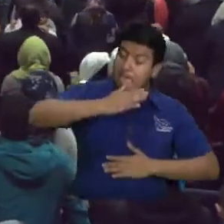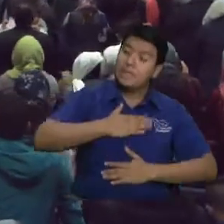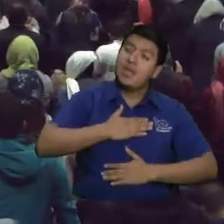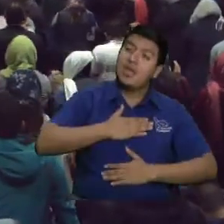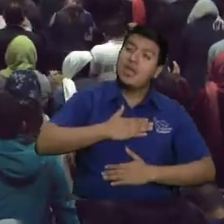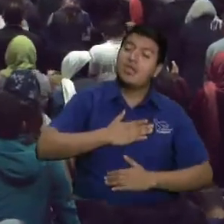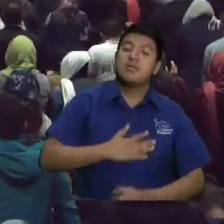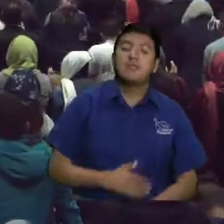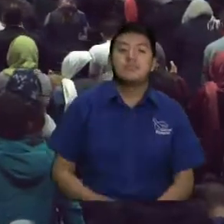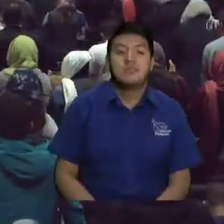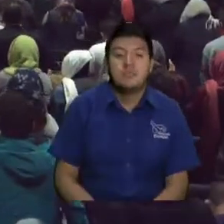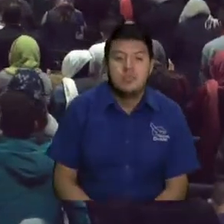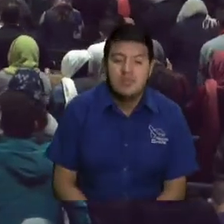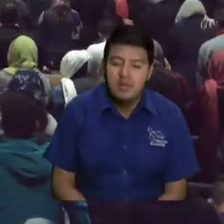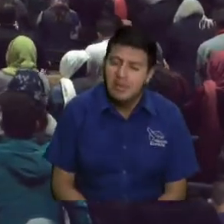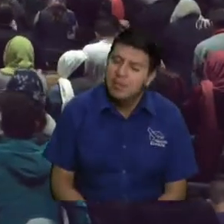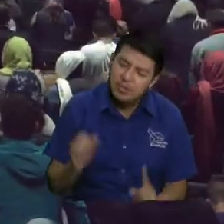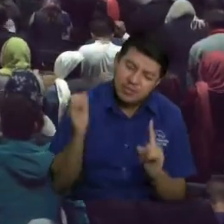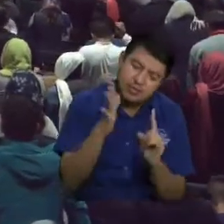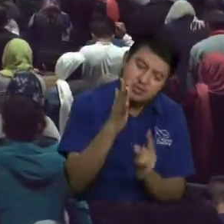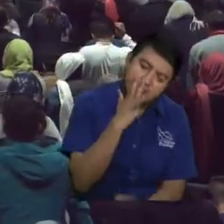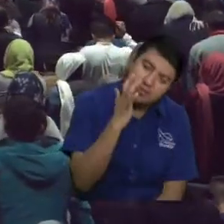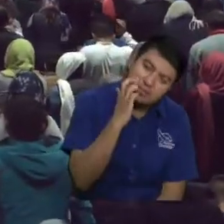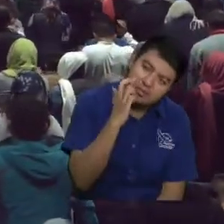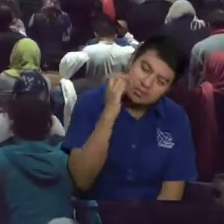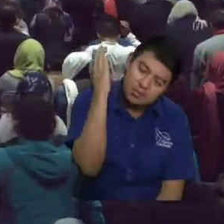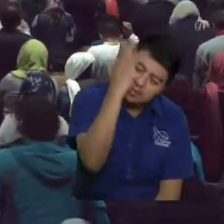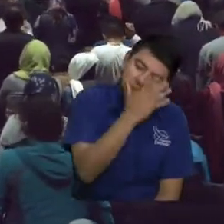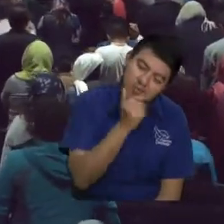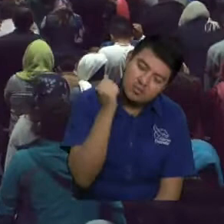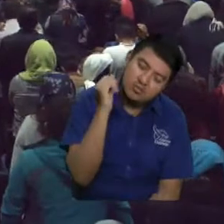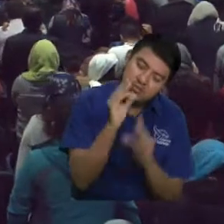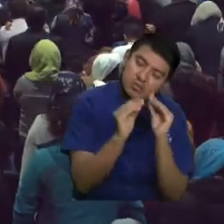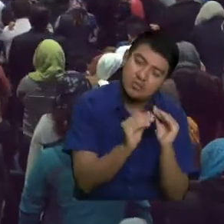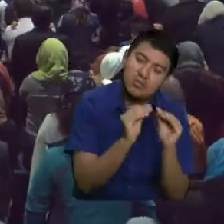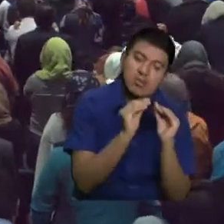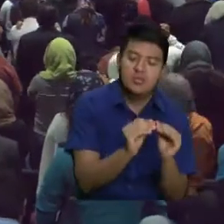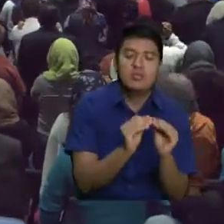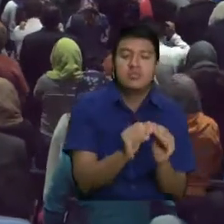nosotros. Bendícenos, papito lindo.